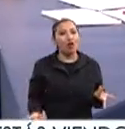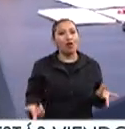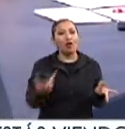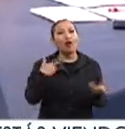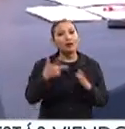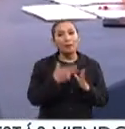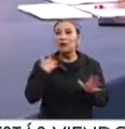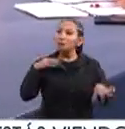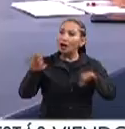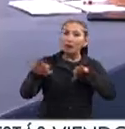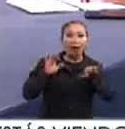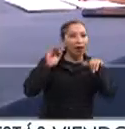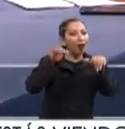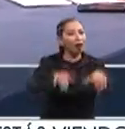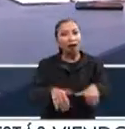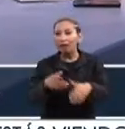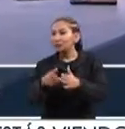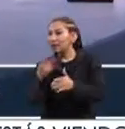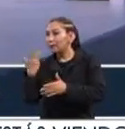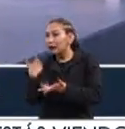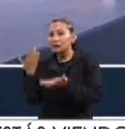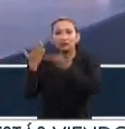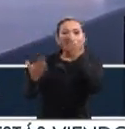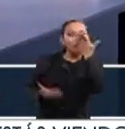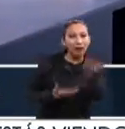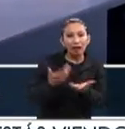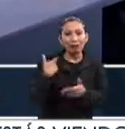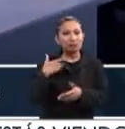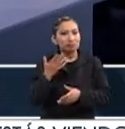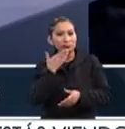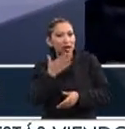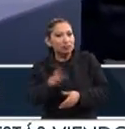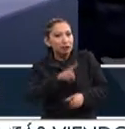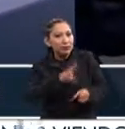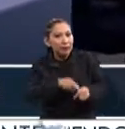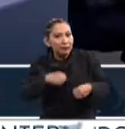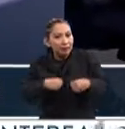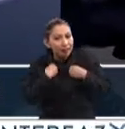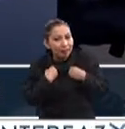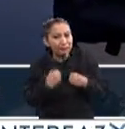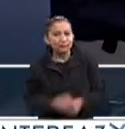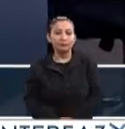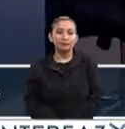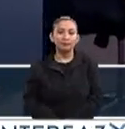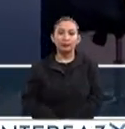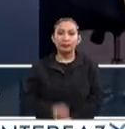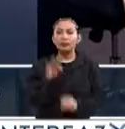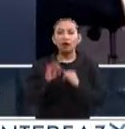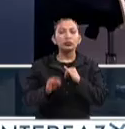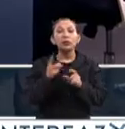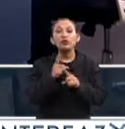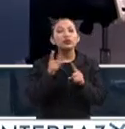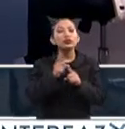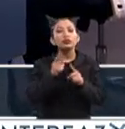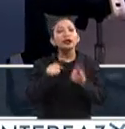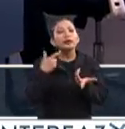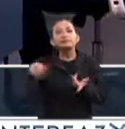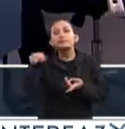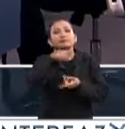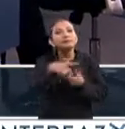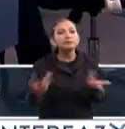que vuelven a ser productivos, que vuelven a trabajar, a estudiar y formar una familia, ¿no? Claro. Finalmente, doctor, ¿dónde puede